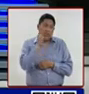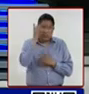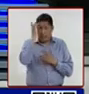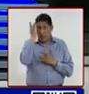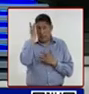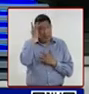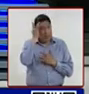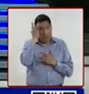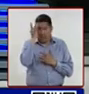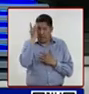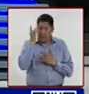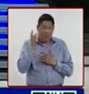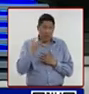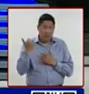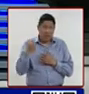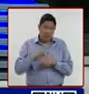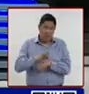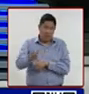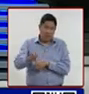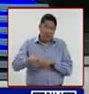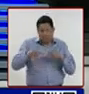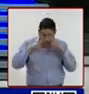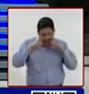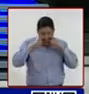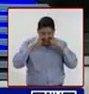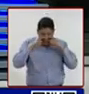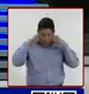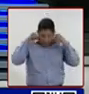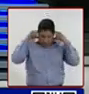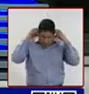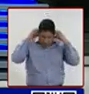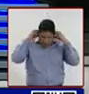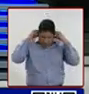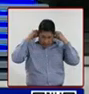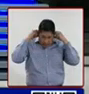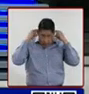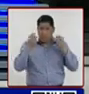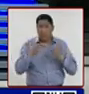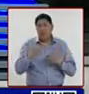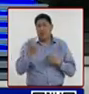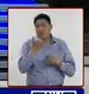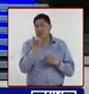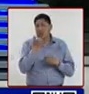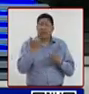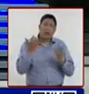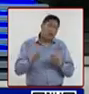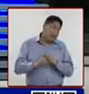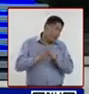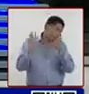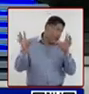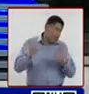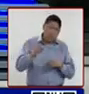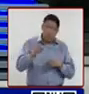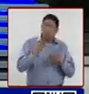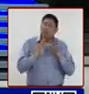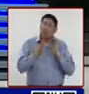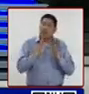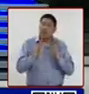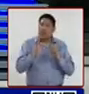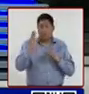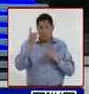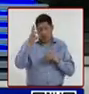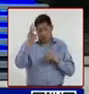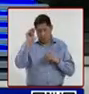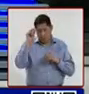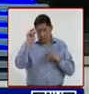enferma, para evitar que los demás se contagien, tiene nomás que protegerse con barbijo. Y proteger está... a los demás, digo, ¿no? Claro, y esta también, si podríamos hablar no solamente del